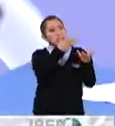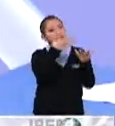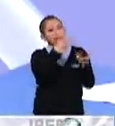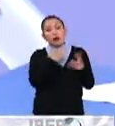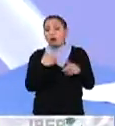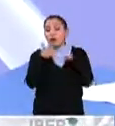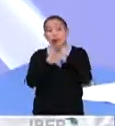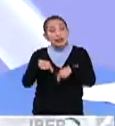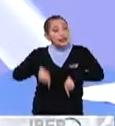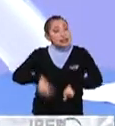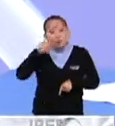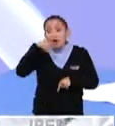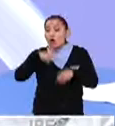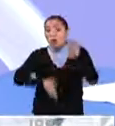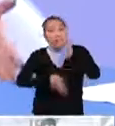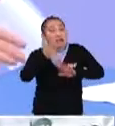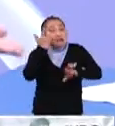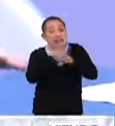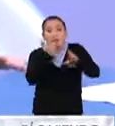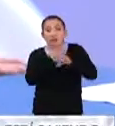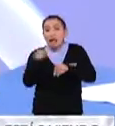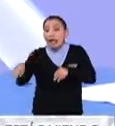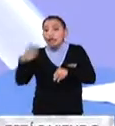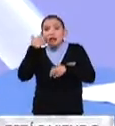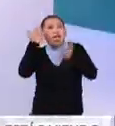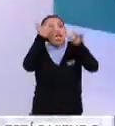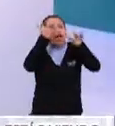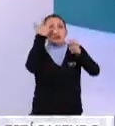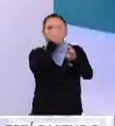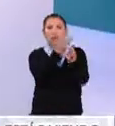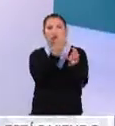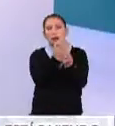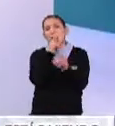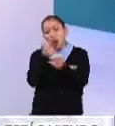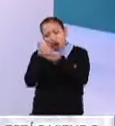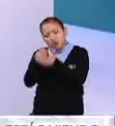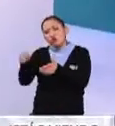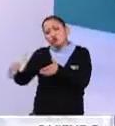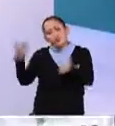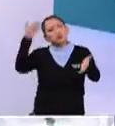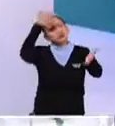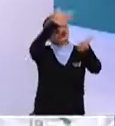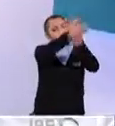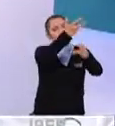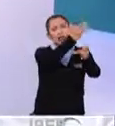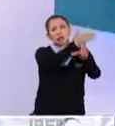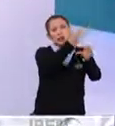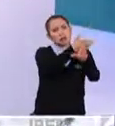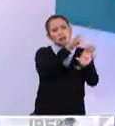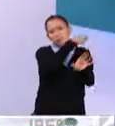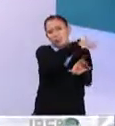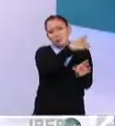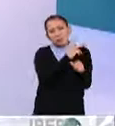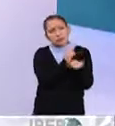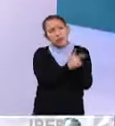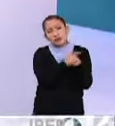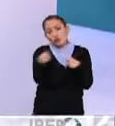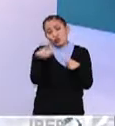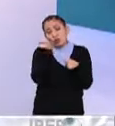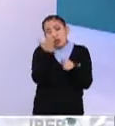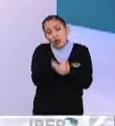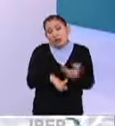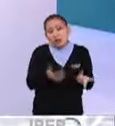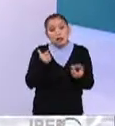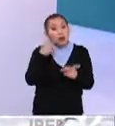de quédense, por favor, aquí, cuando su deseo es llegar a Estados Unidos. Mejor ayudémoslo a llegar a pedir asilo en ese país, que es lo que ellos